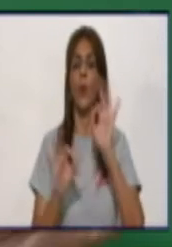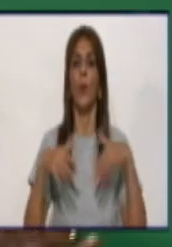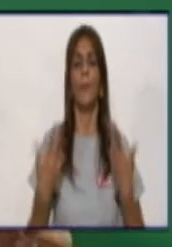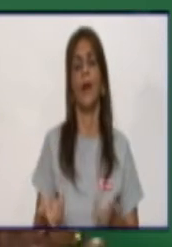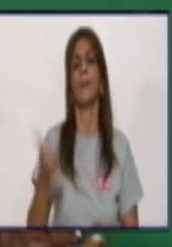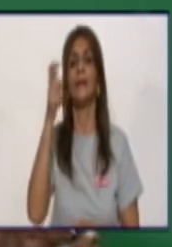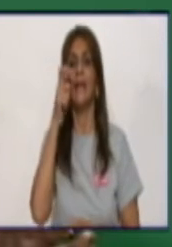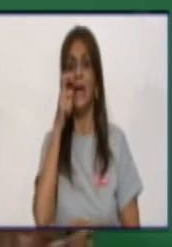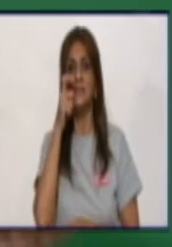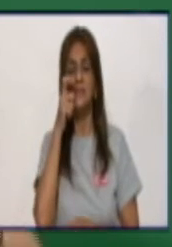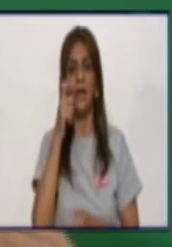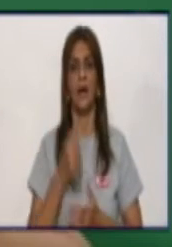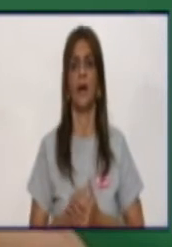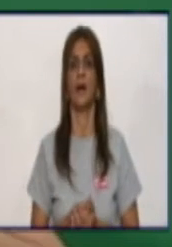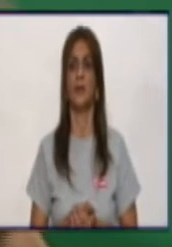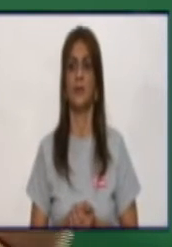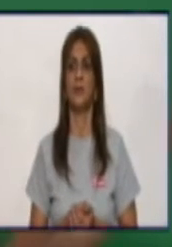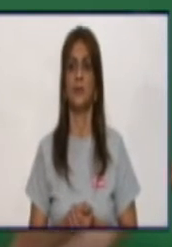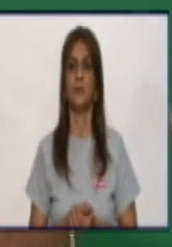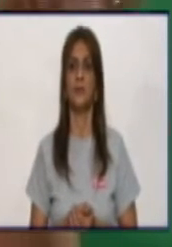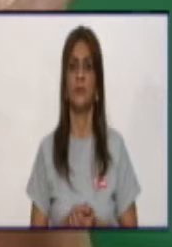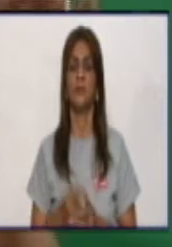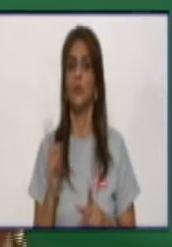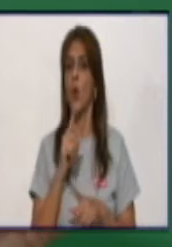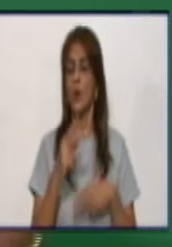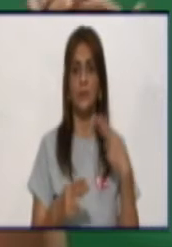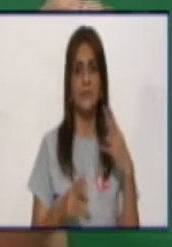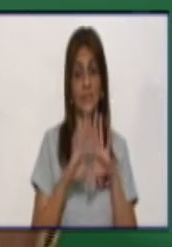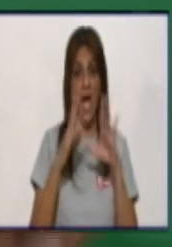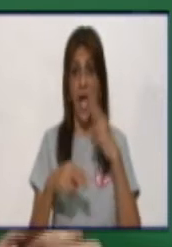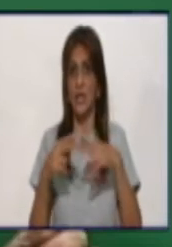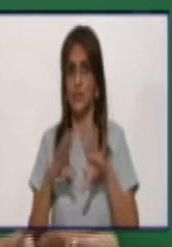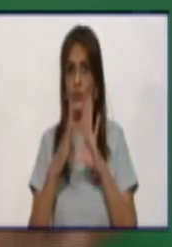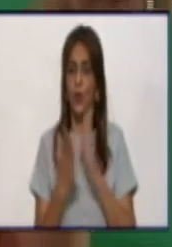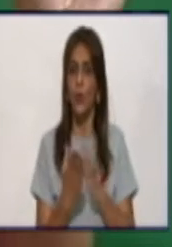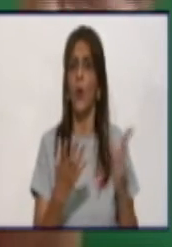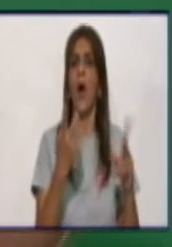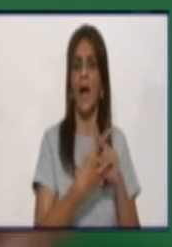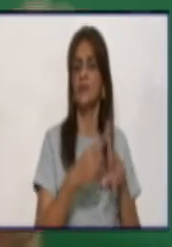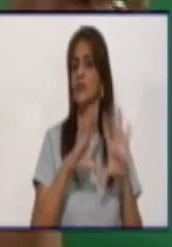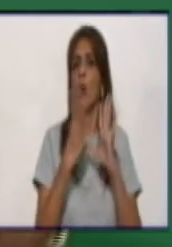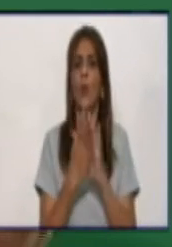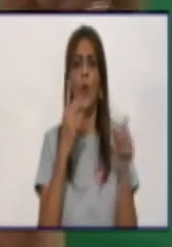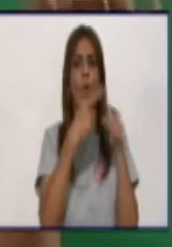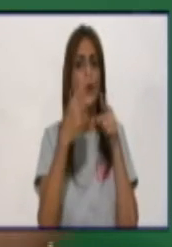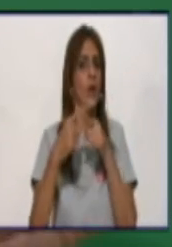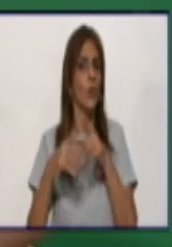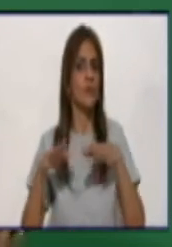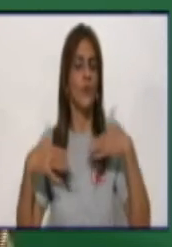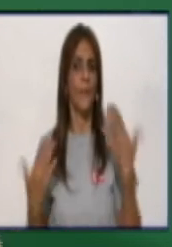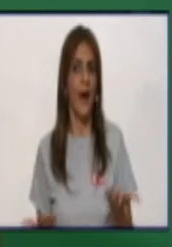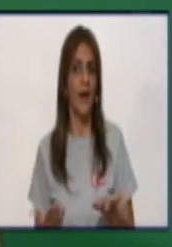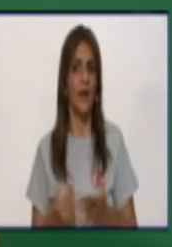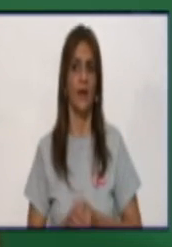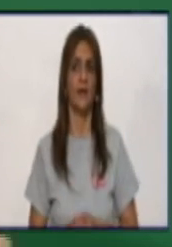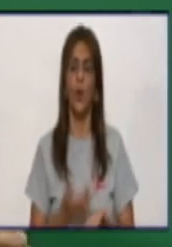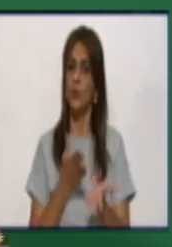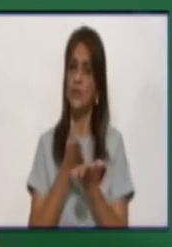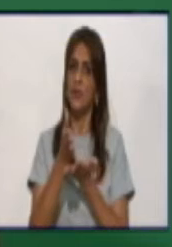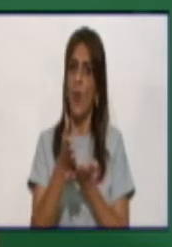kobe no se ha desmontado nada de eso y tenemos todos los recursos necesarios para seguir tratando al paciente que se